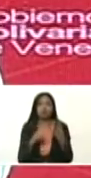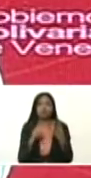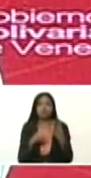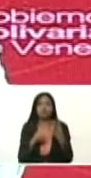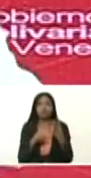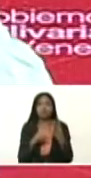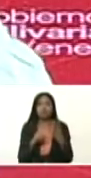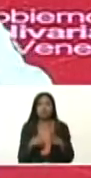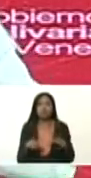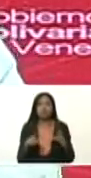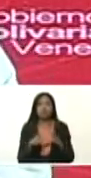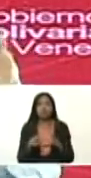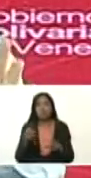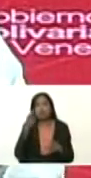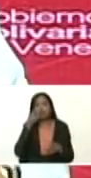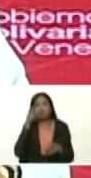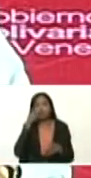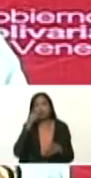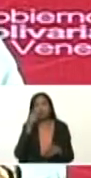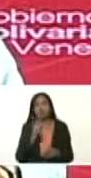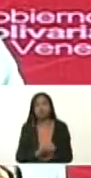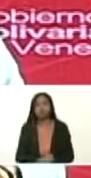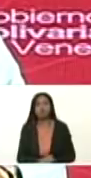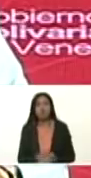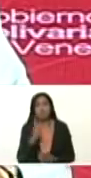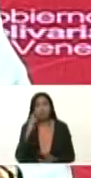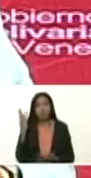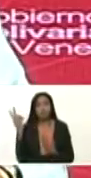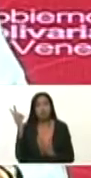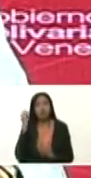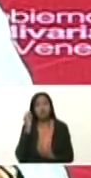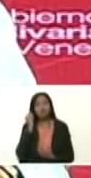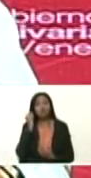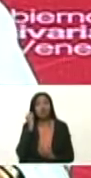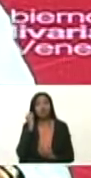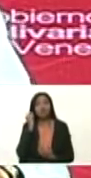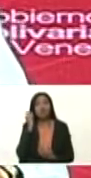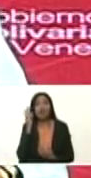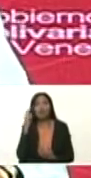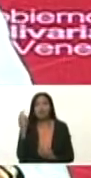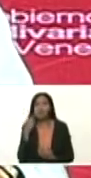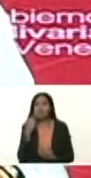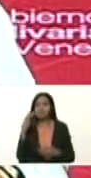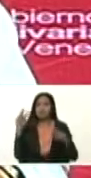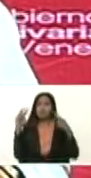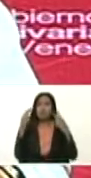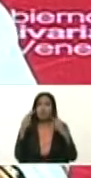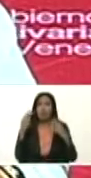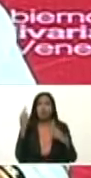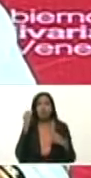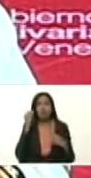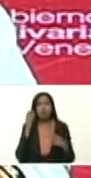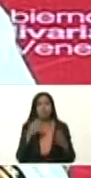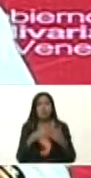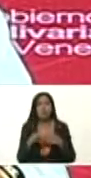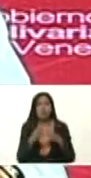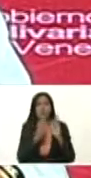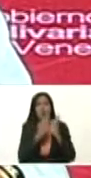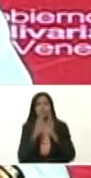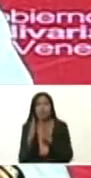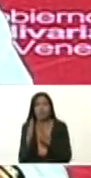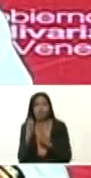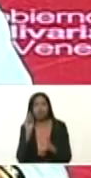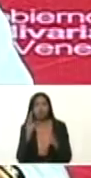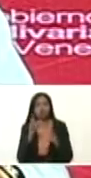lugar, la seguridad. Vamos a escuchar a Mariani, pues. Y escuchamos a Mariani y vamos ordenando y